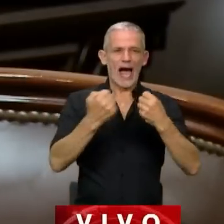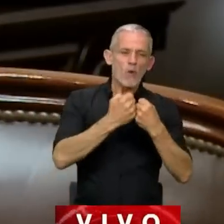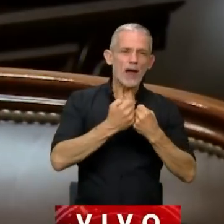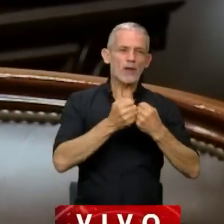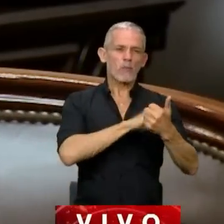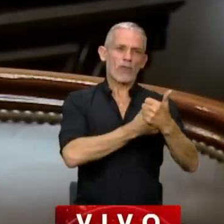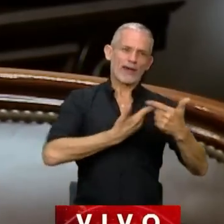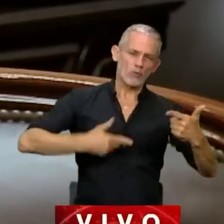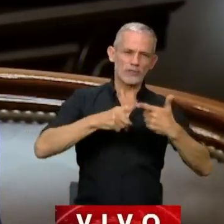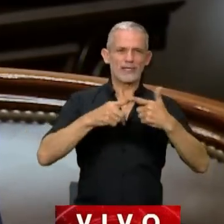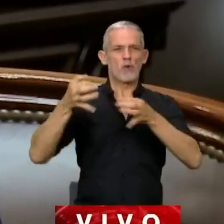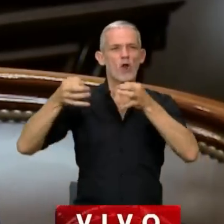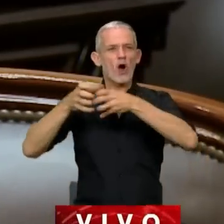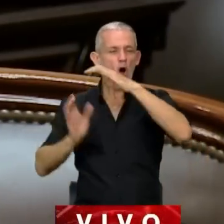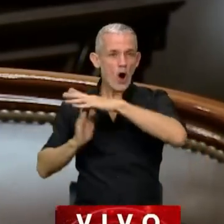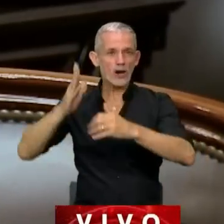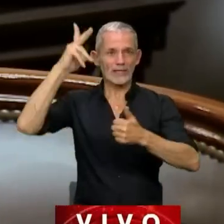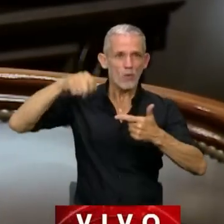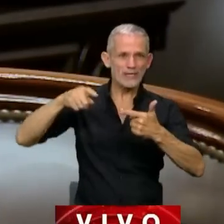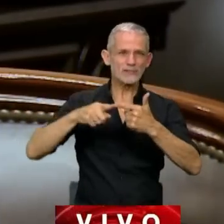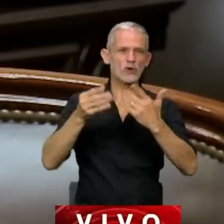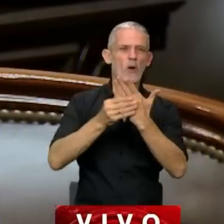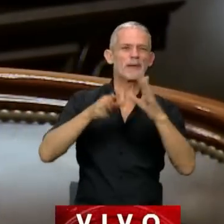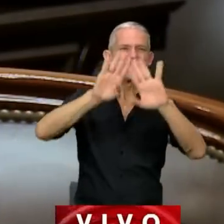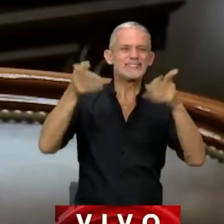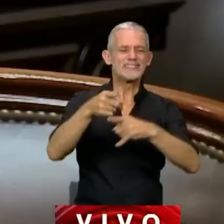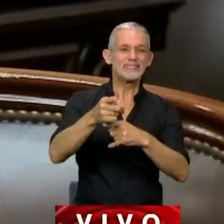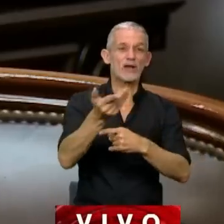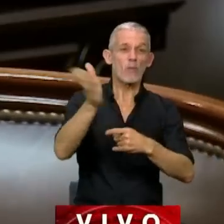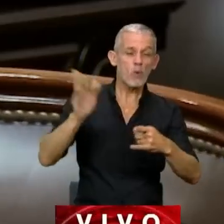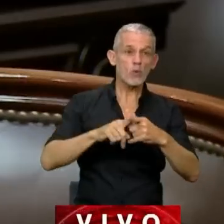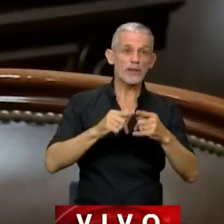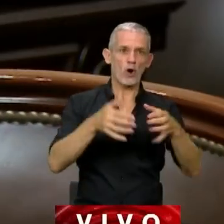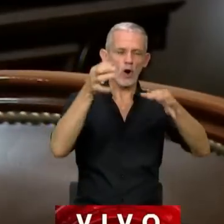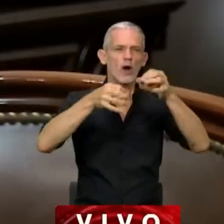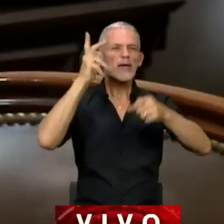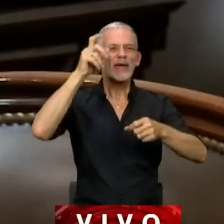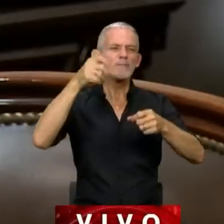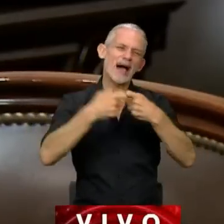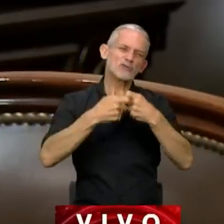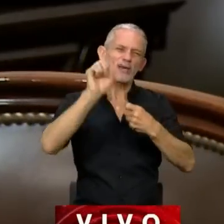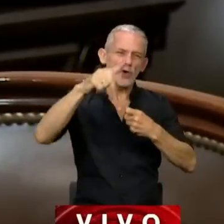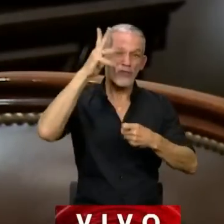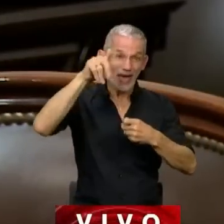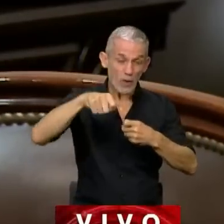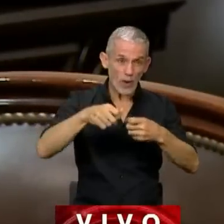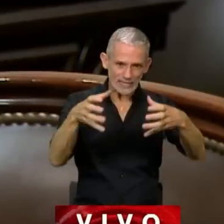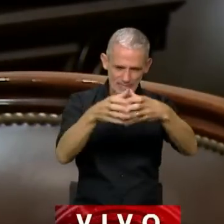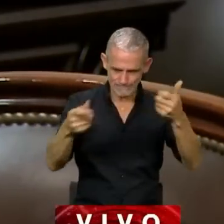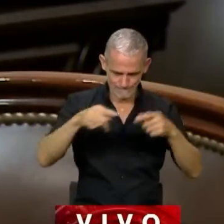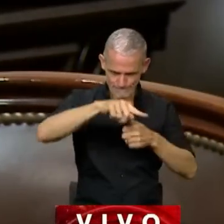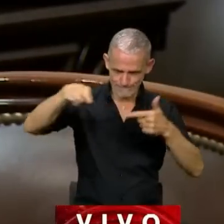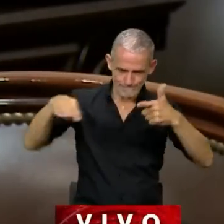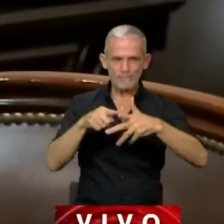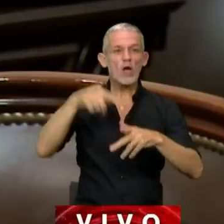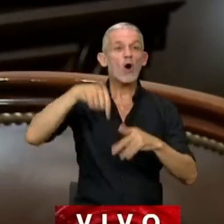Corte, el Poder Ejecutivo, los ministerios públicos y el Consejo de la Magistratura, quien hoy es